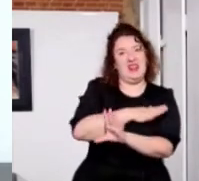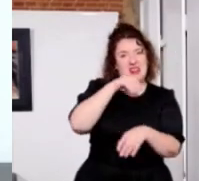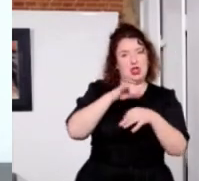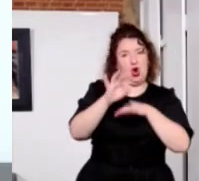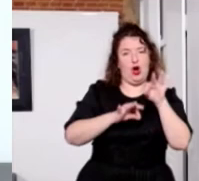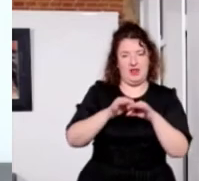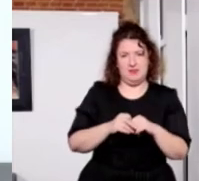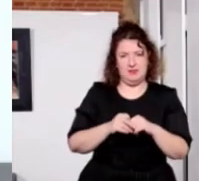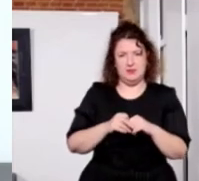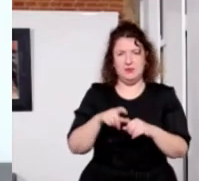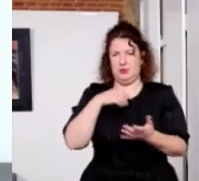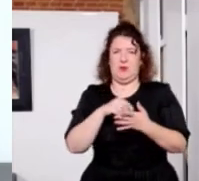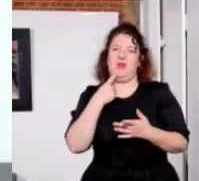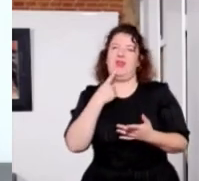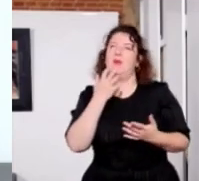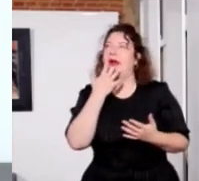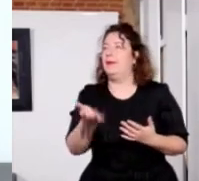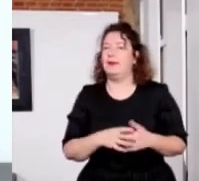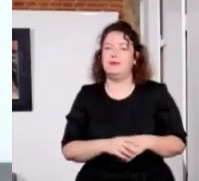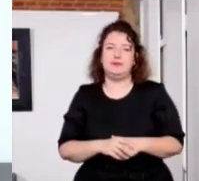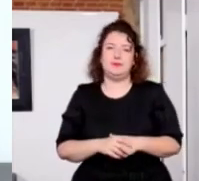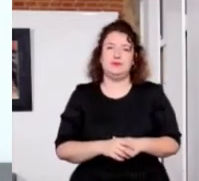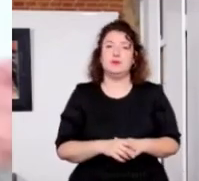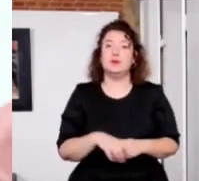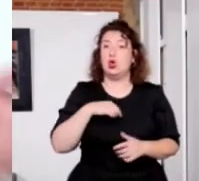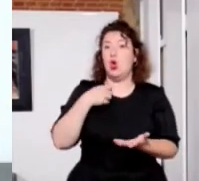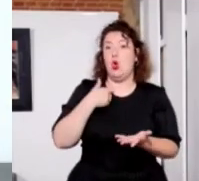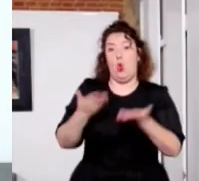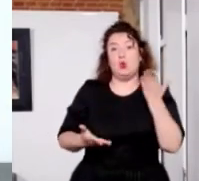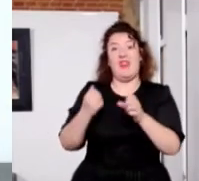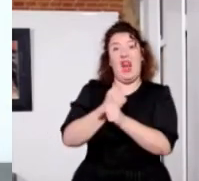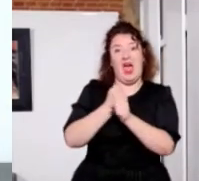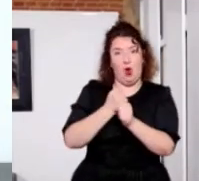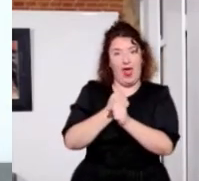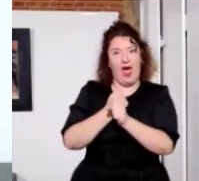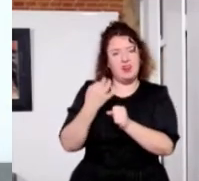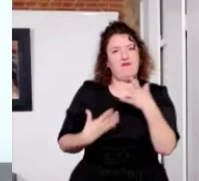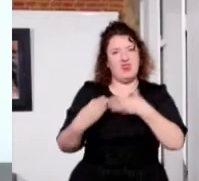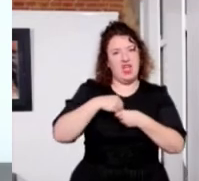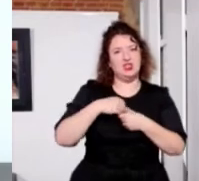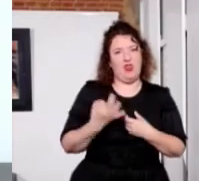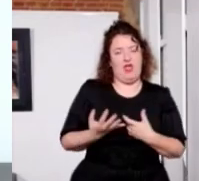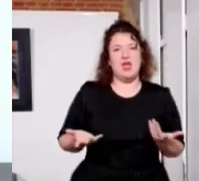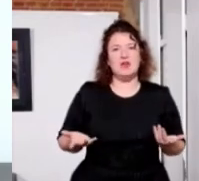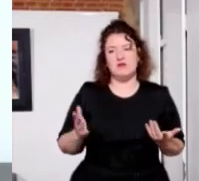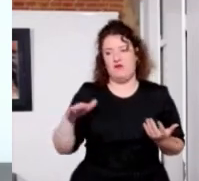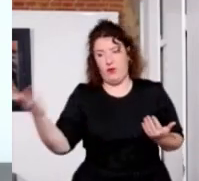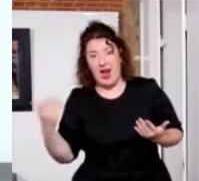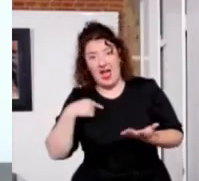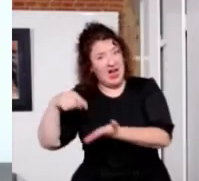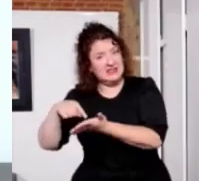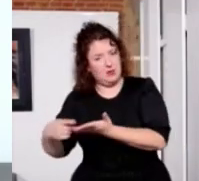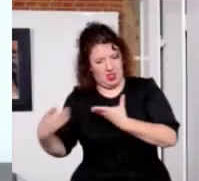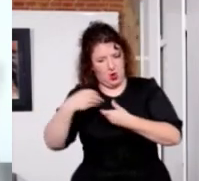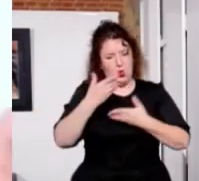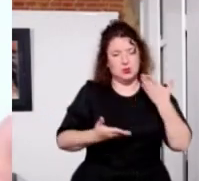organizaciones. Eso que tantas veces hemos dicho, por ejemplo, si reclamamos justicia laboral, tengámoslo dentro de nuestras organizaciones. Si